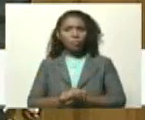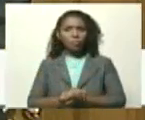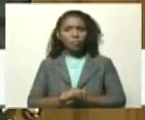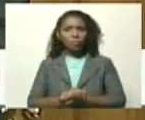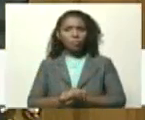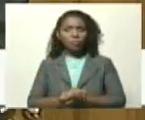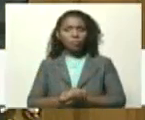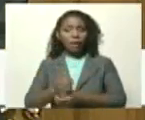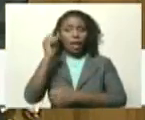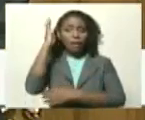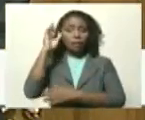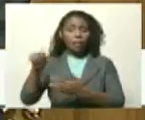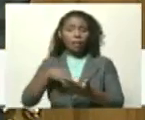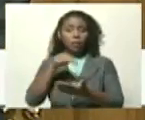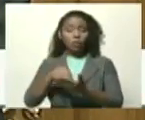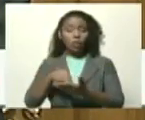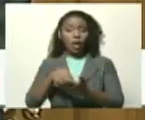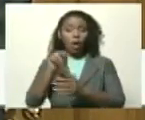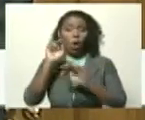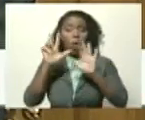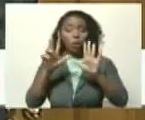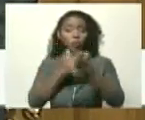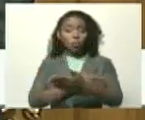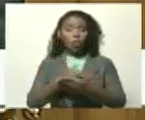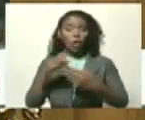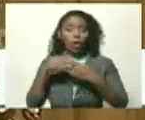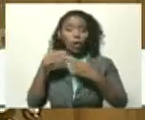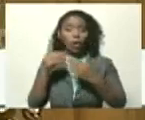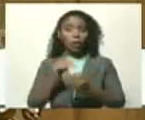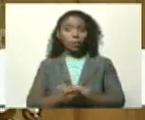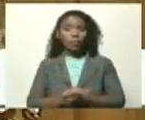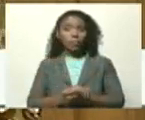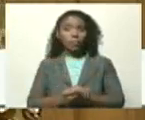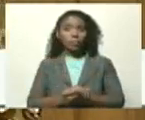A la Asamblea Nacional se repartieron 8 millones de dólares.